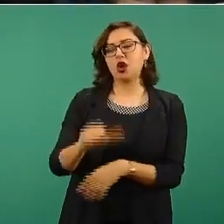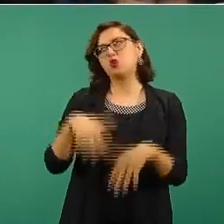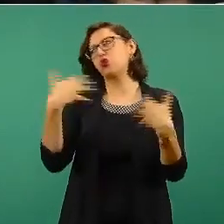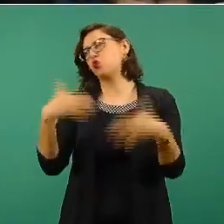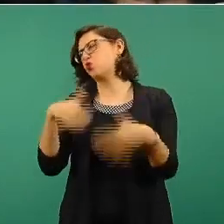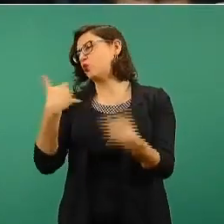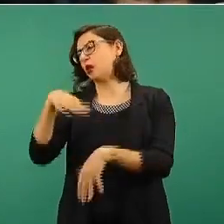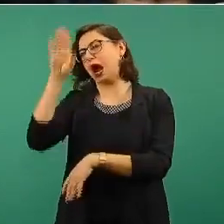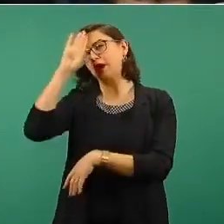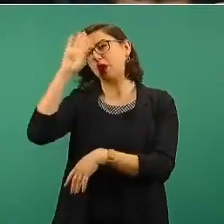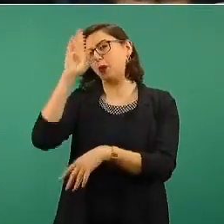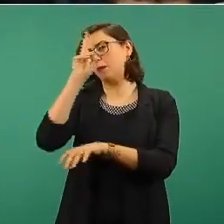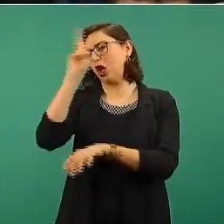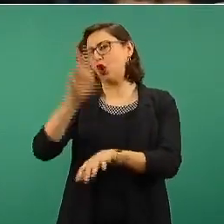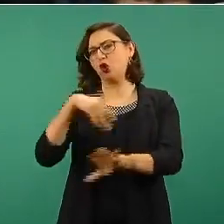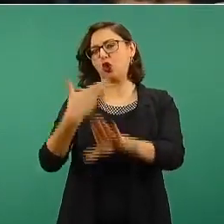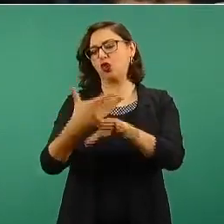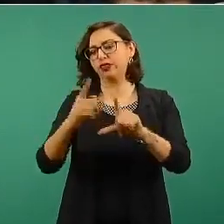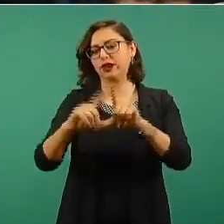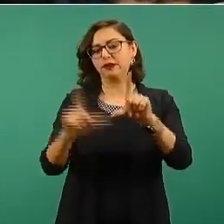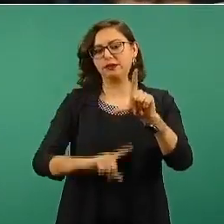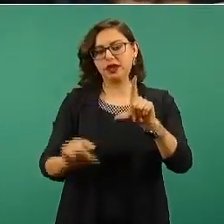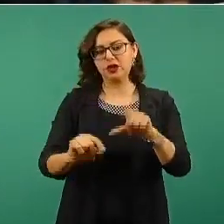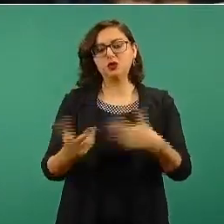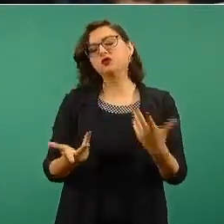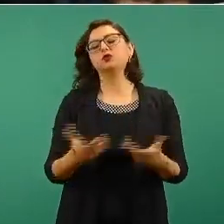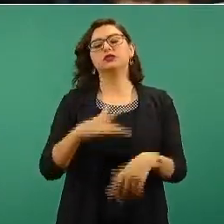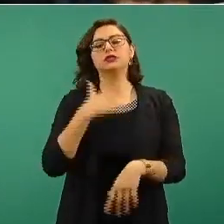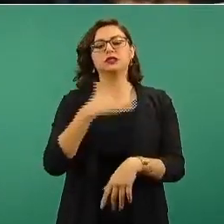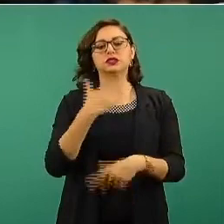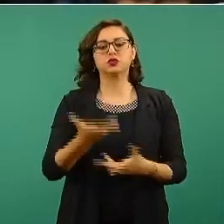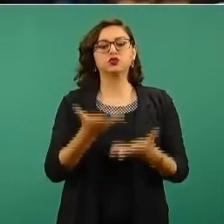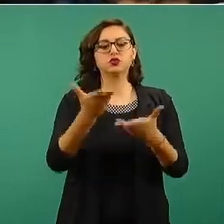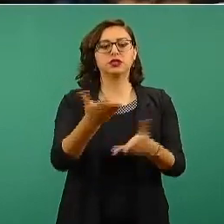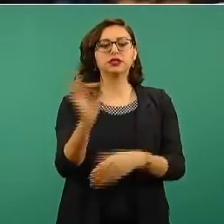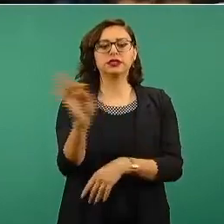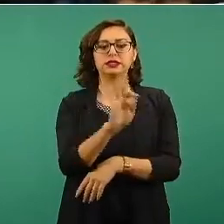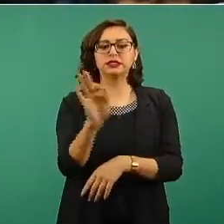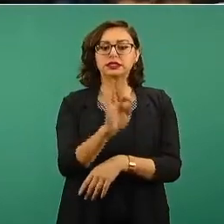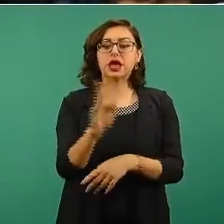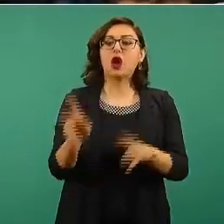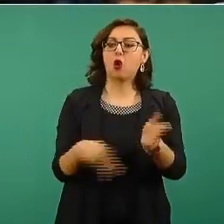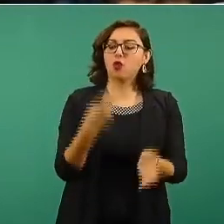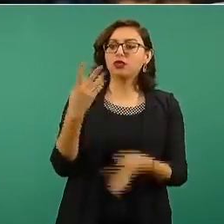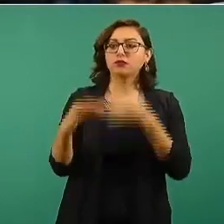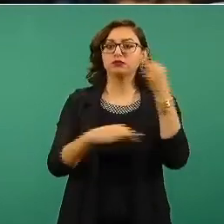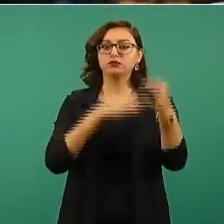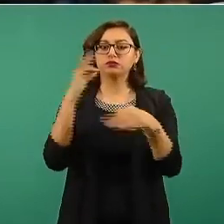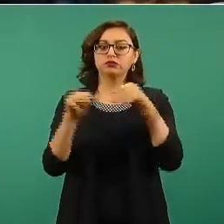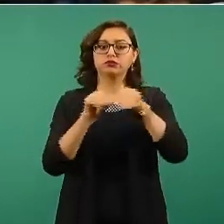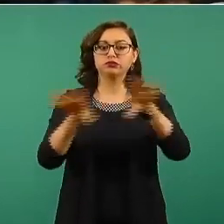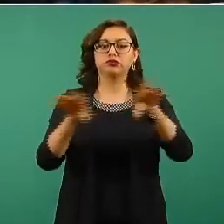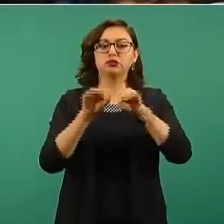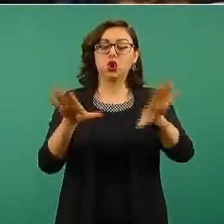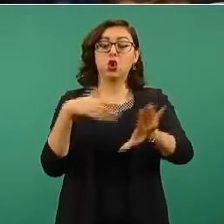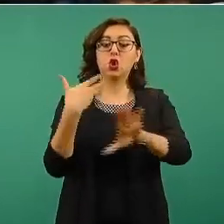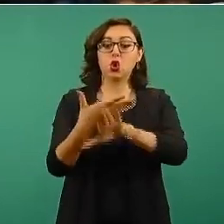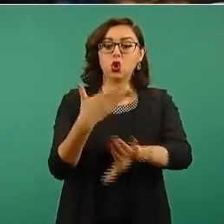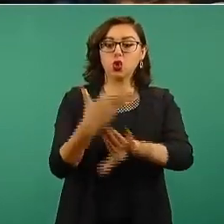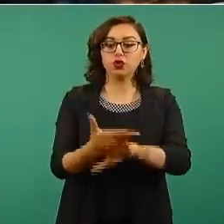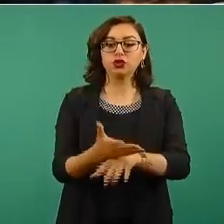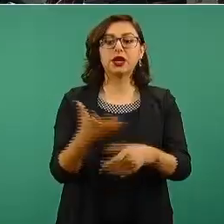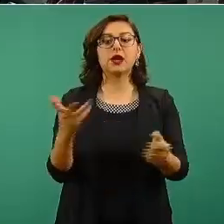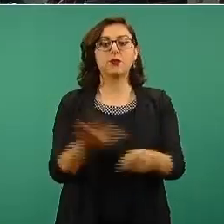México. Preguntarle precisamente sobre este asunto, ¿cómo ve que pudiera formarse otra vez este tipo de situaciones, sobre todo por